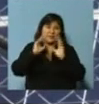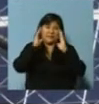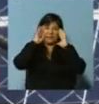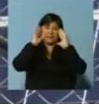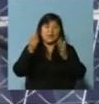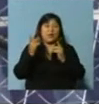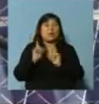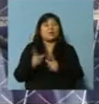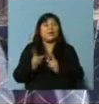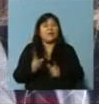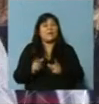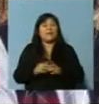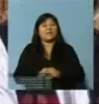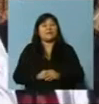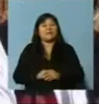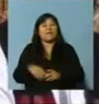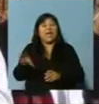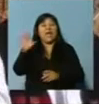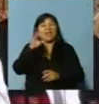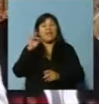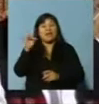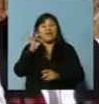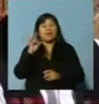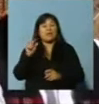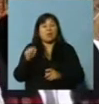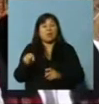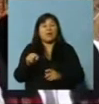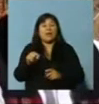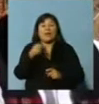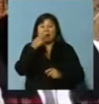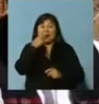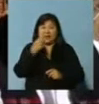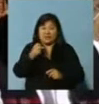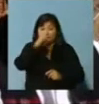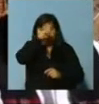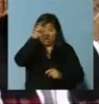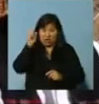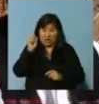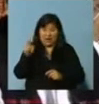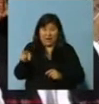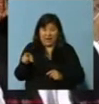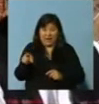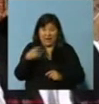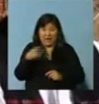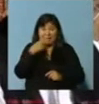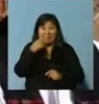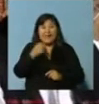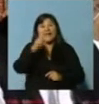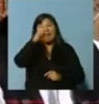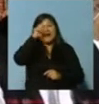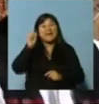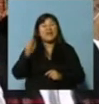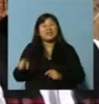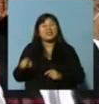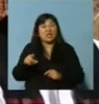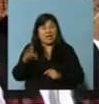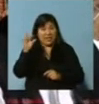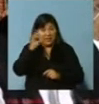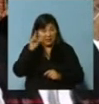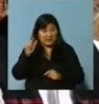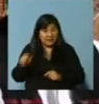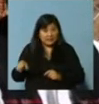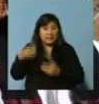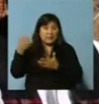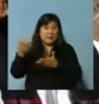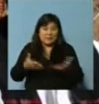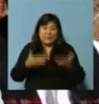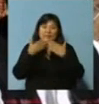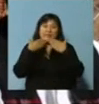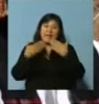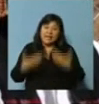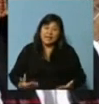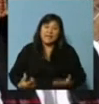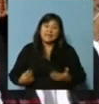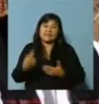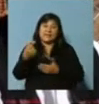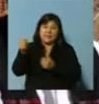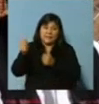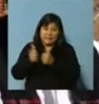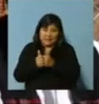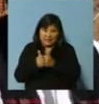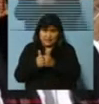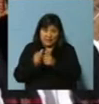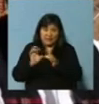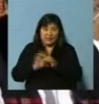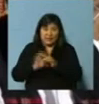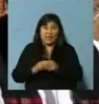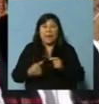Saludar también al director de Renovables de Nación. Muchísimas gracias por acompañarnos. En la primera oportunidad, en el